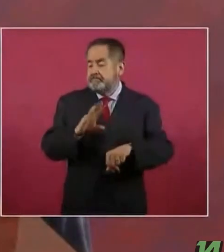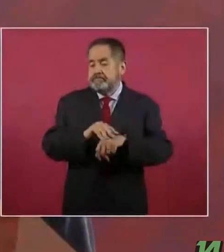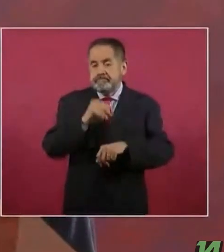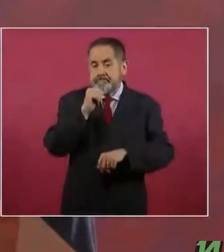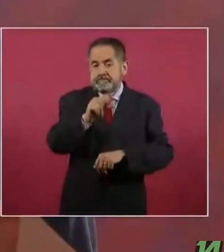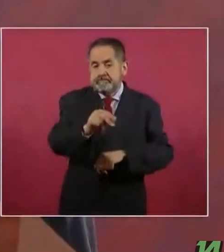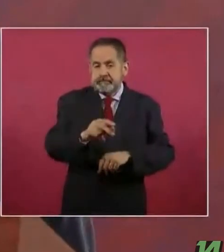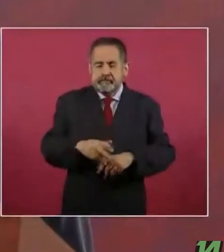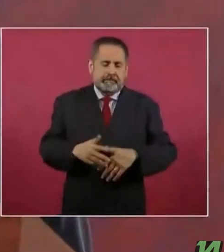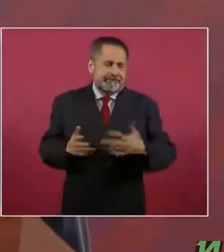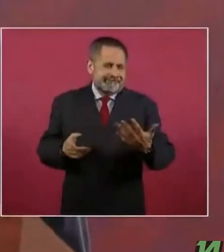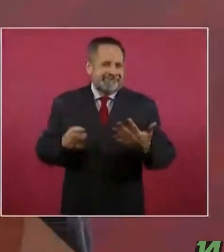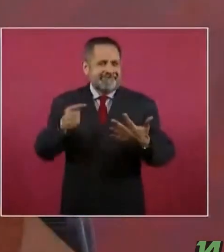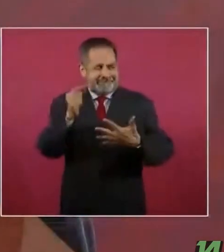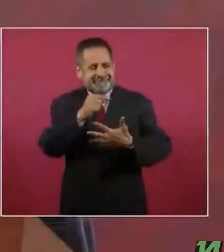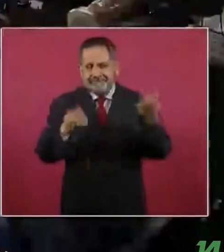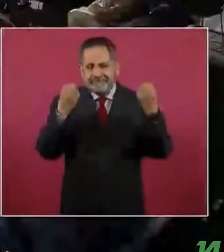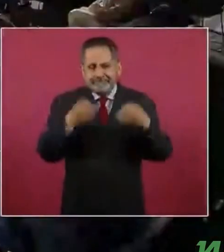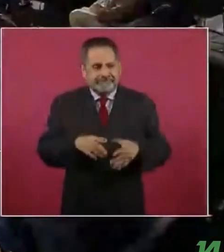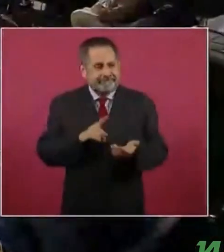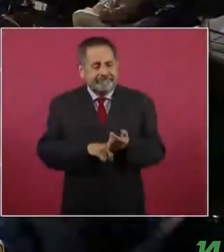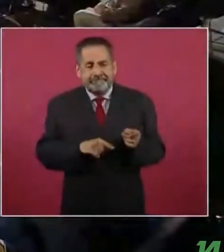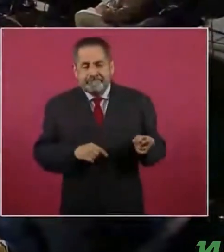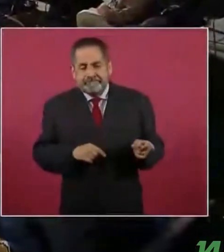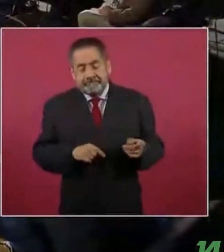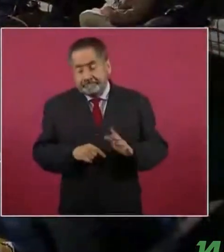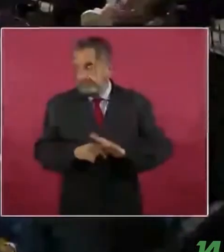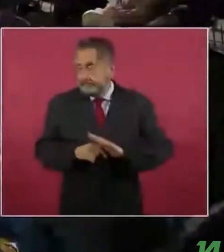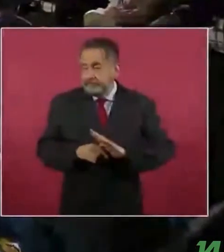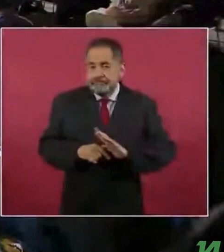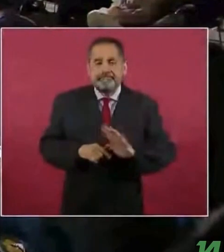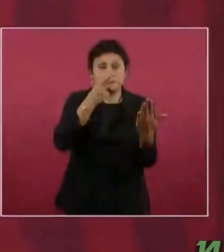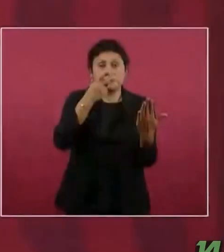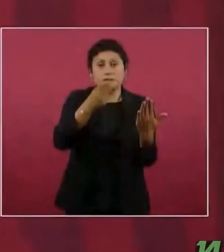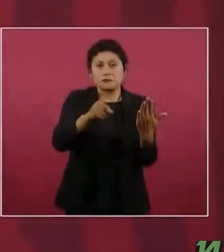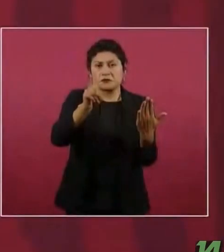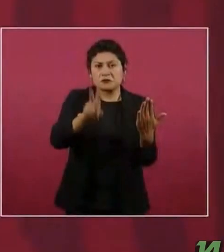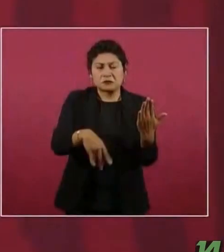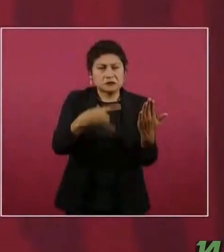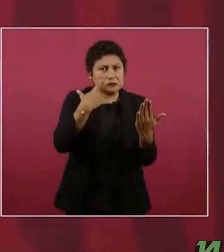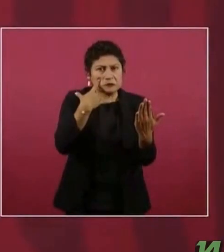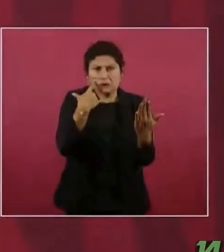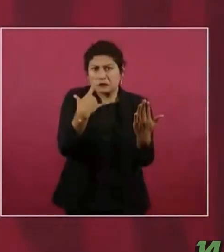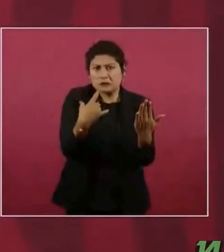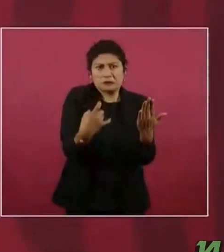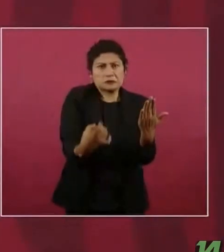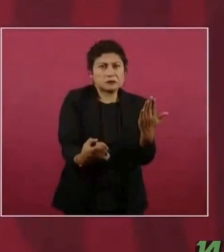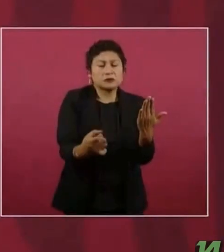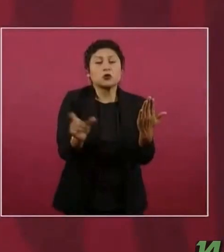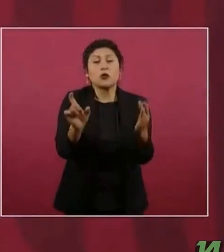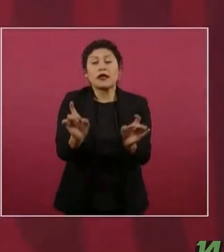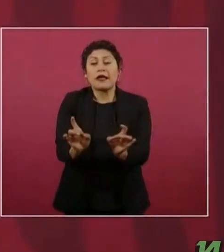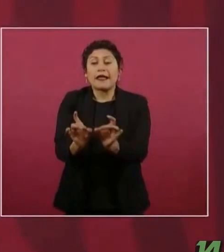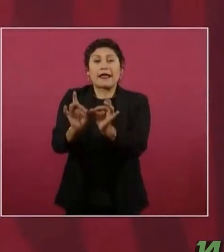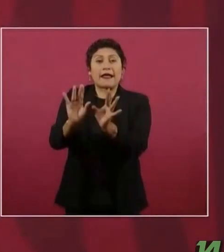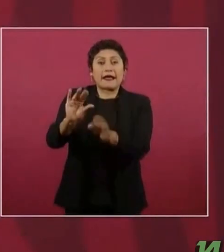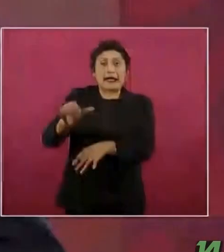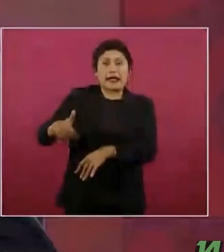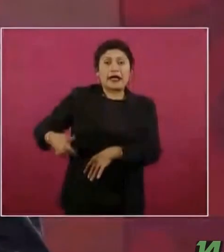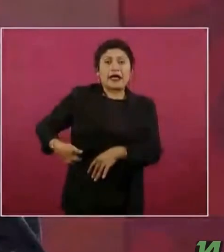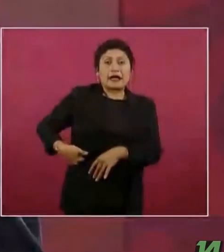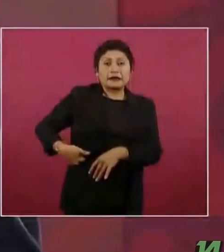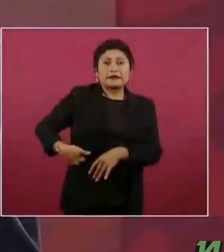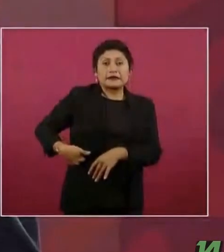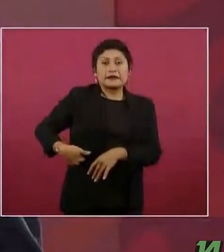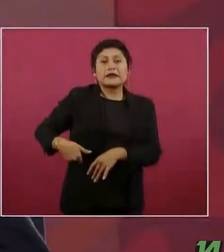O sea, son muchos intereses los que están de por medio. Una vez que sucedió el accidente, fueron a